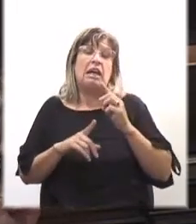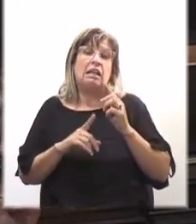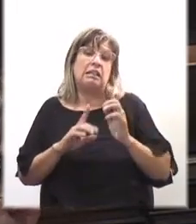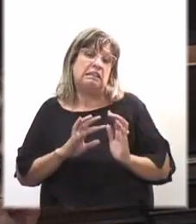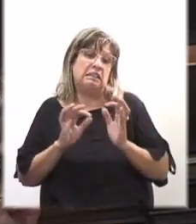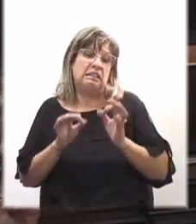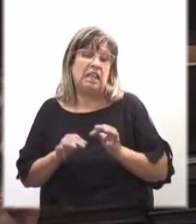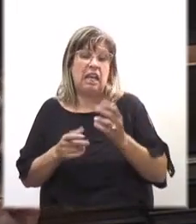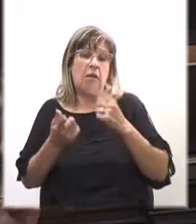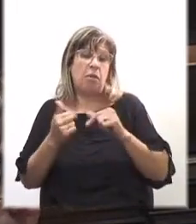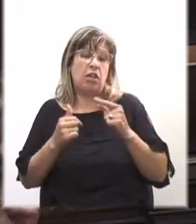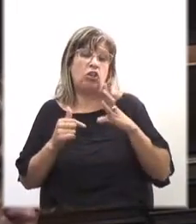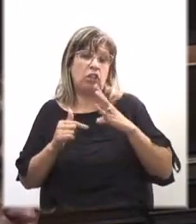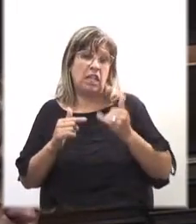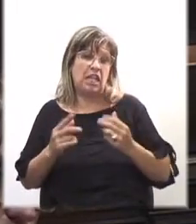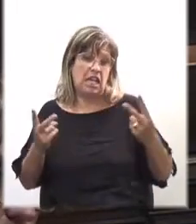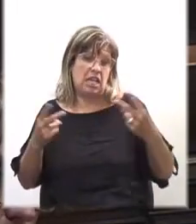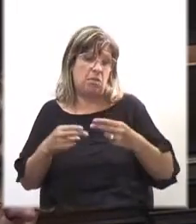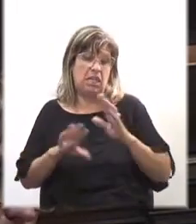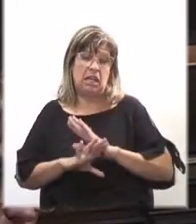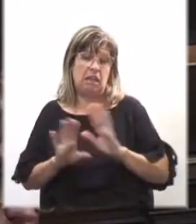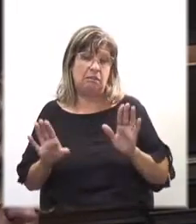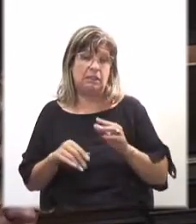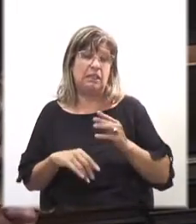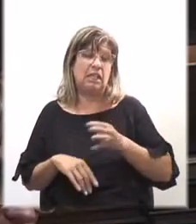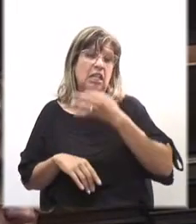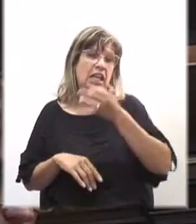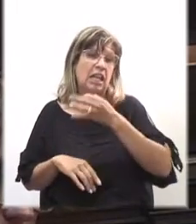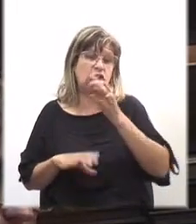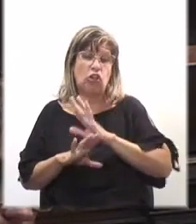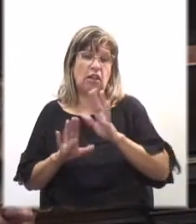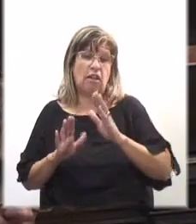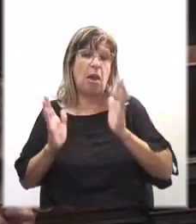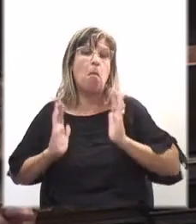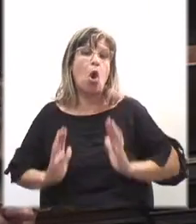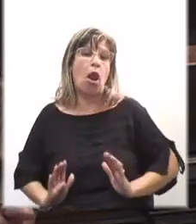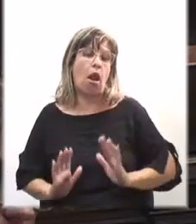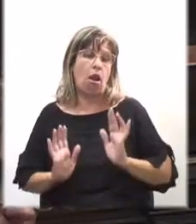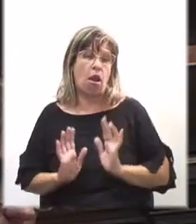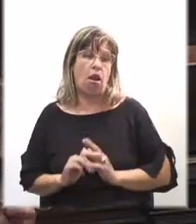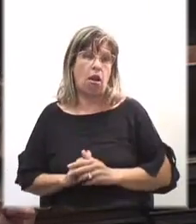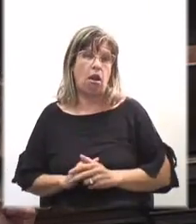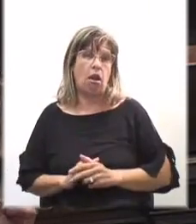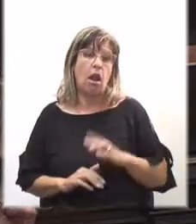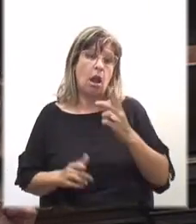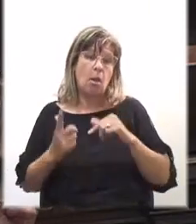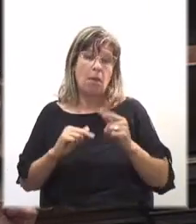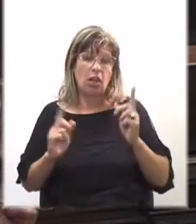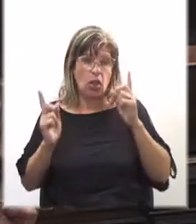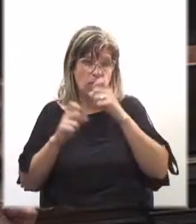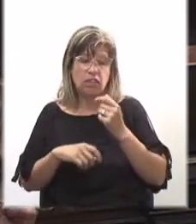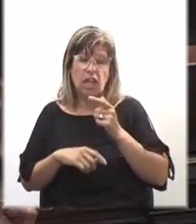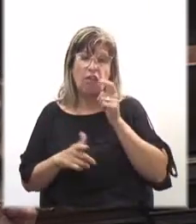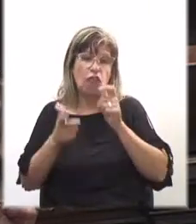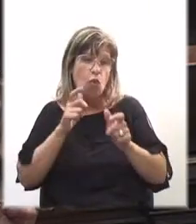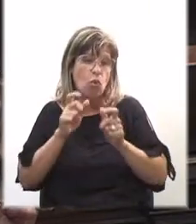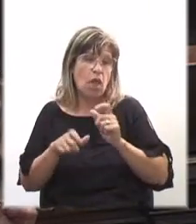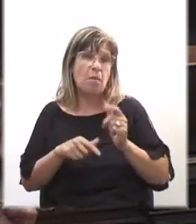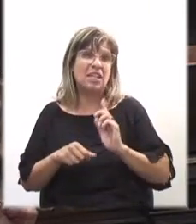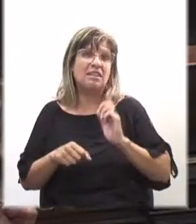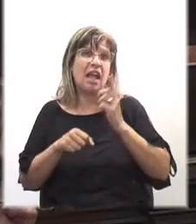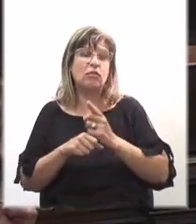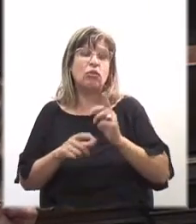estas declaraciones que son morales. Pero es difícil fundamentar una